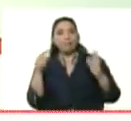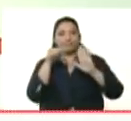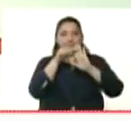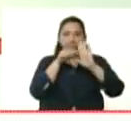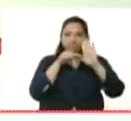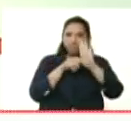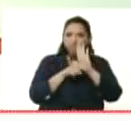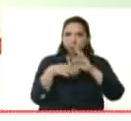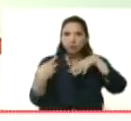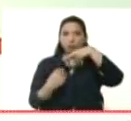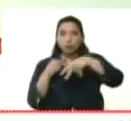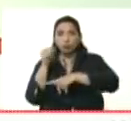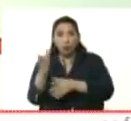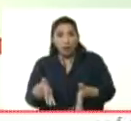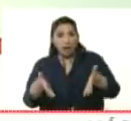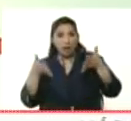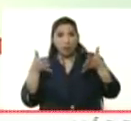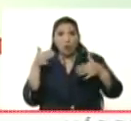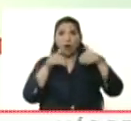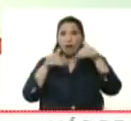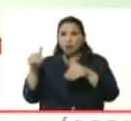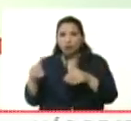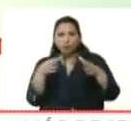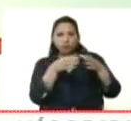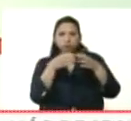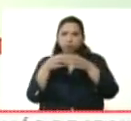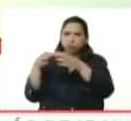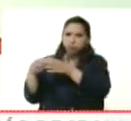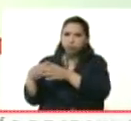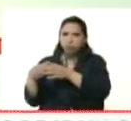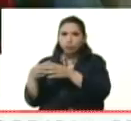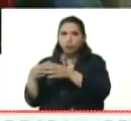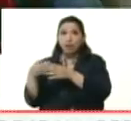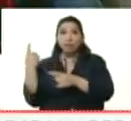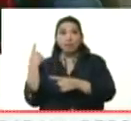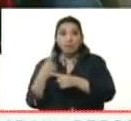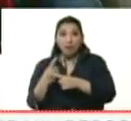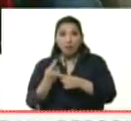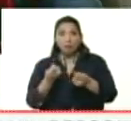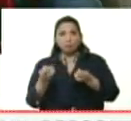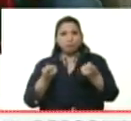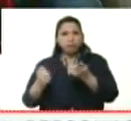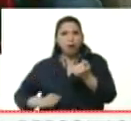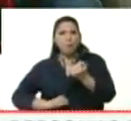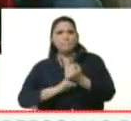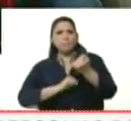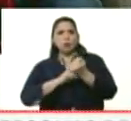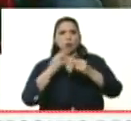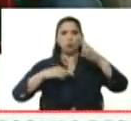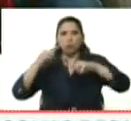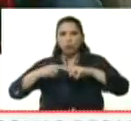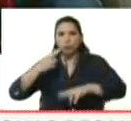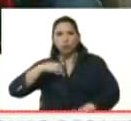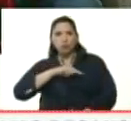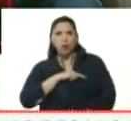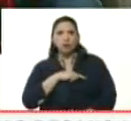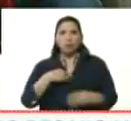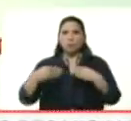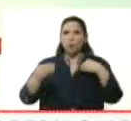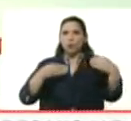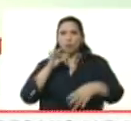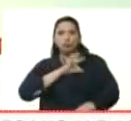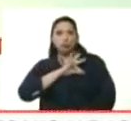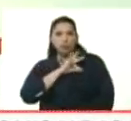Ganar elecciones, ganamos elecciones. Organización, pero nos debe servir para construir nuestro modelo socialista y nos debe